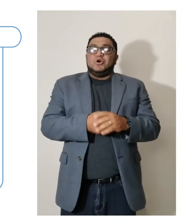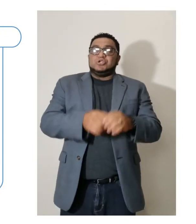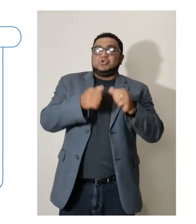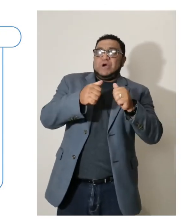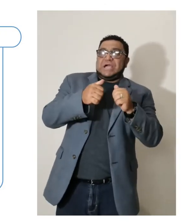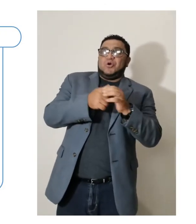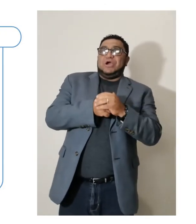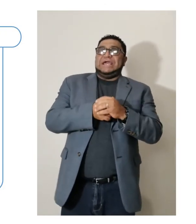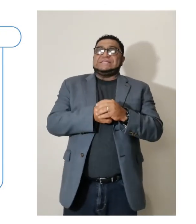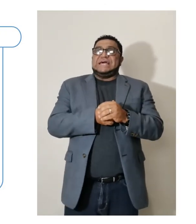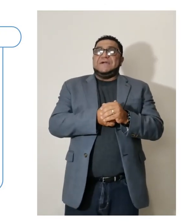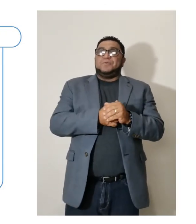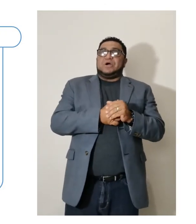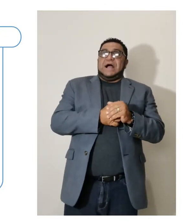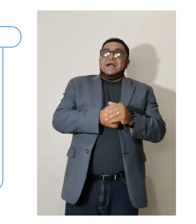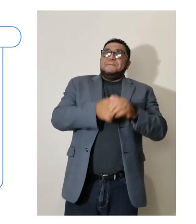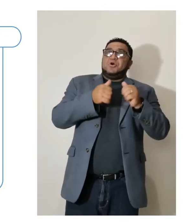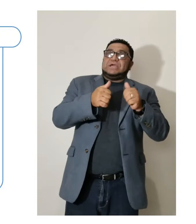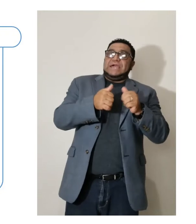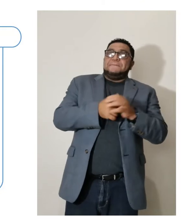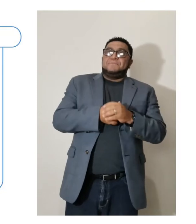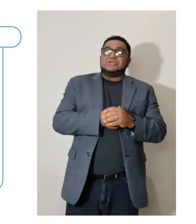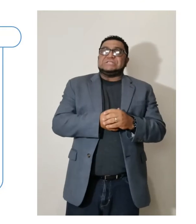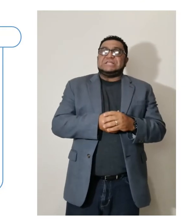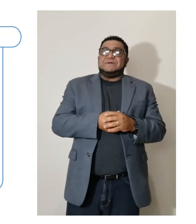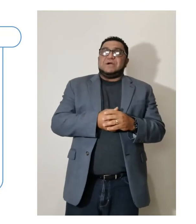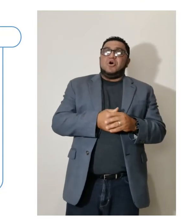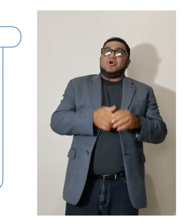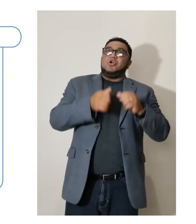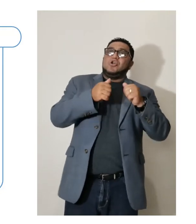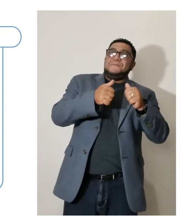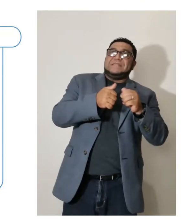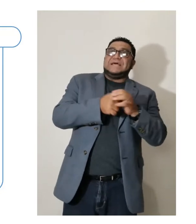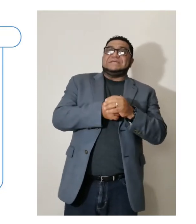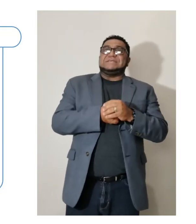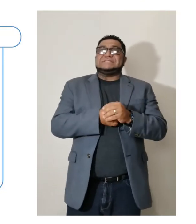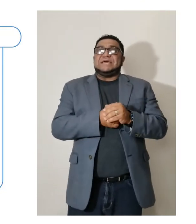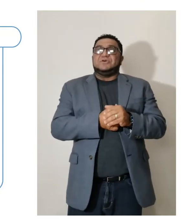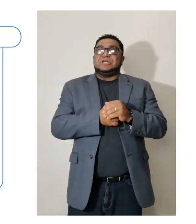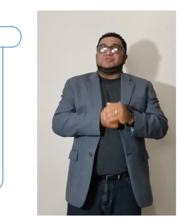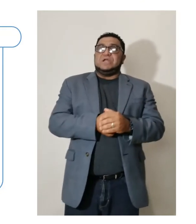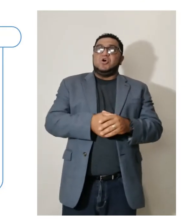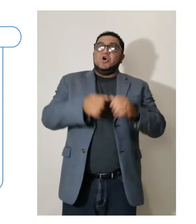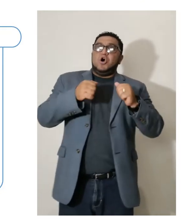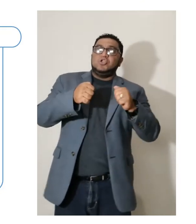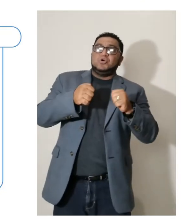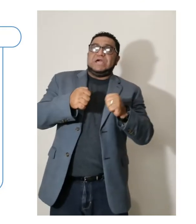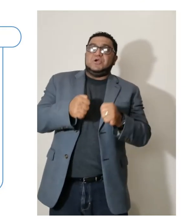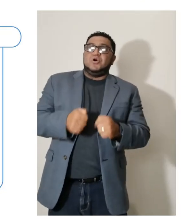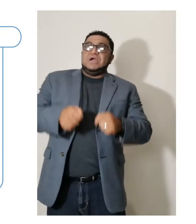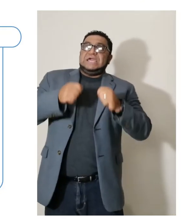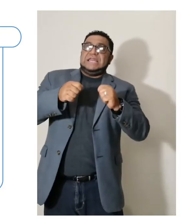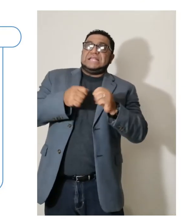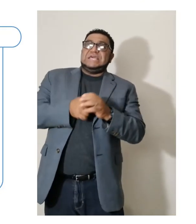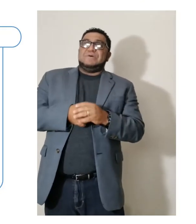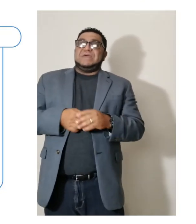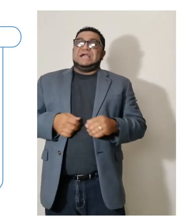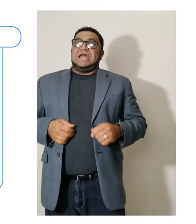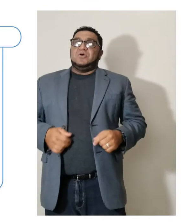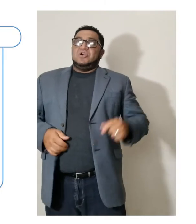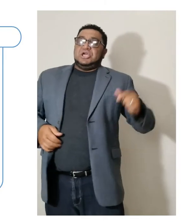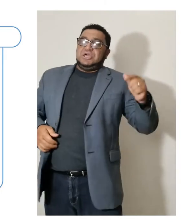tuvo su eco en esa época porque porque se trabajó con los metales extraídos del suelo hondureño y